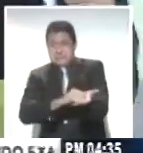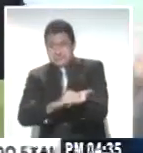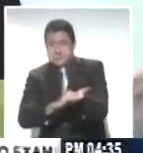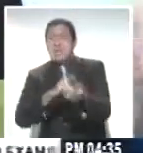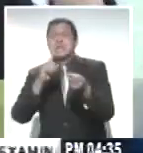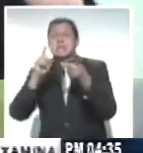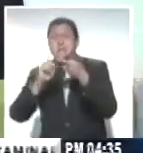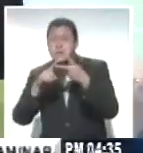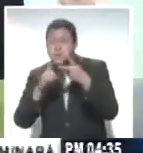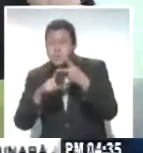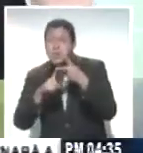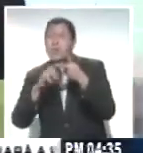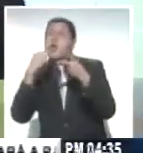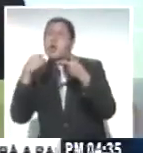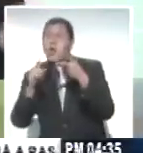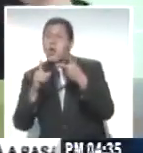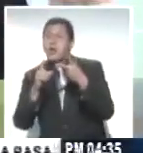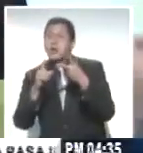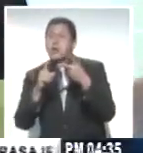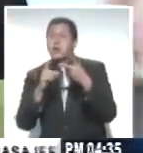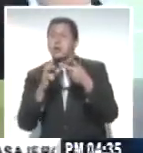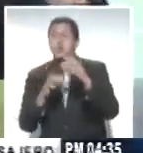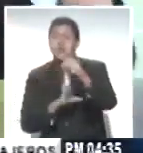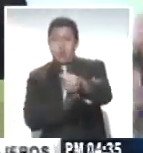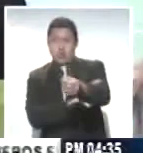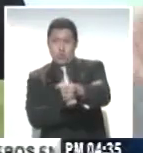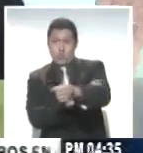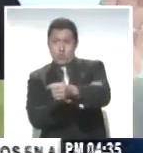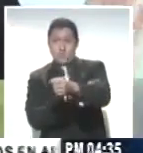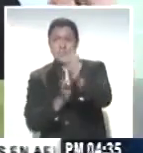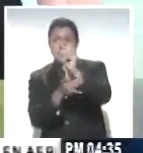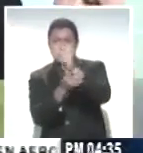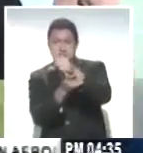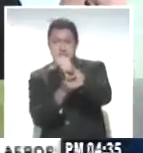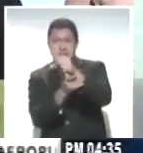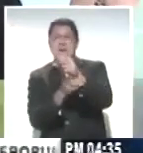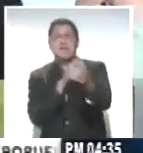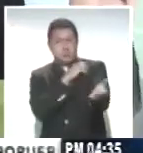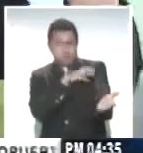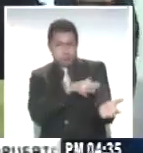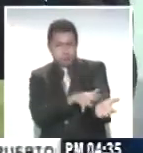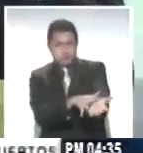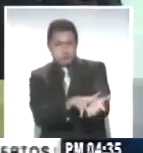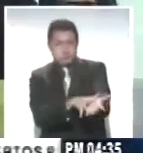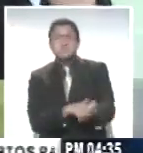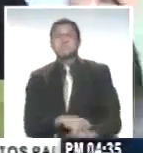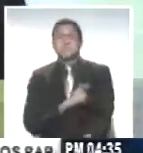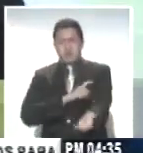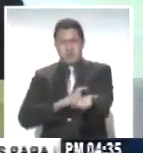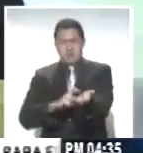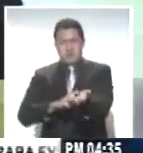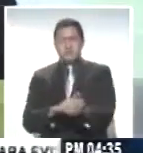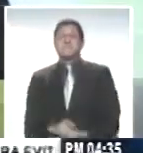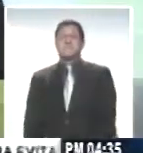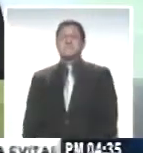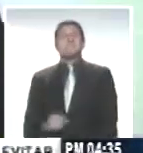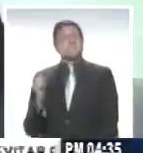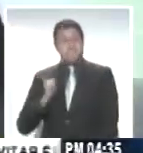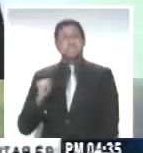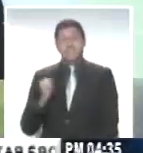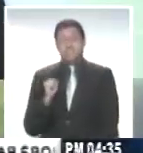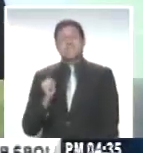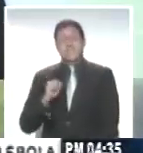nervio mediano, sino también del nervio cubital, del nervio radial, y se va a formar todo ese plexo braquial. Entonces, sí es